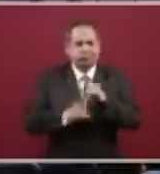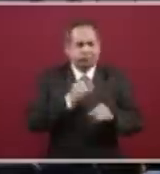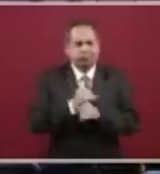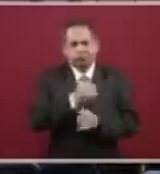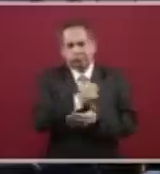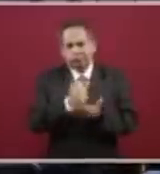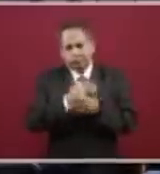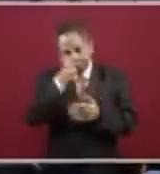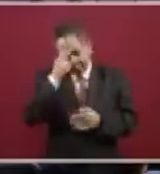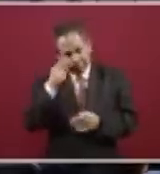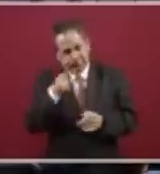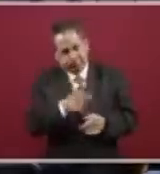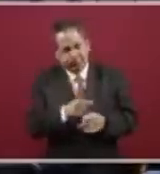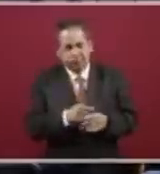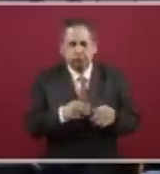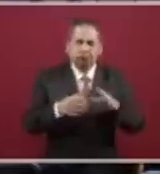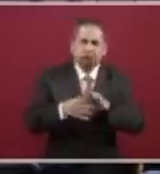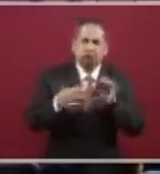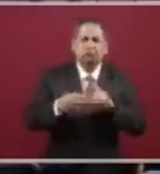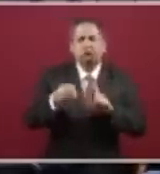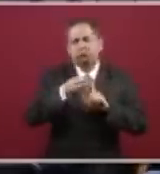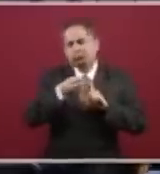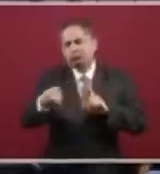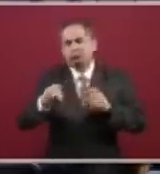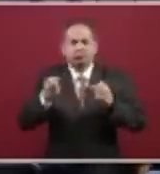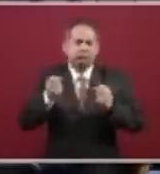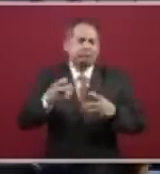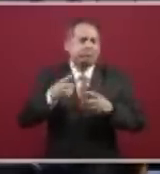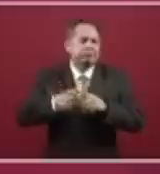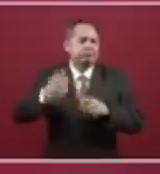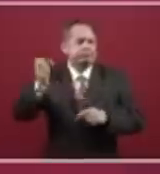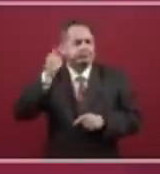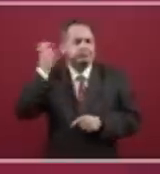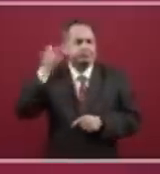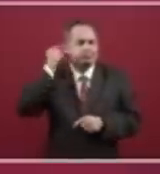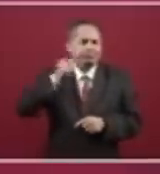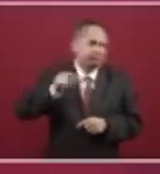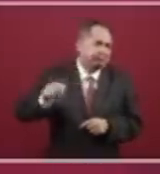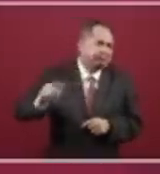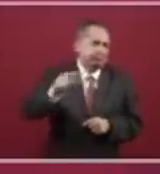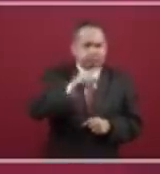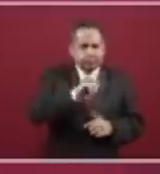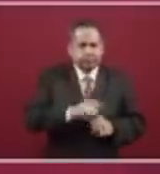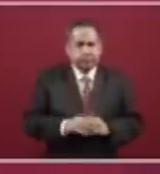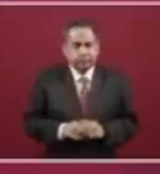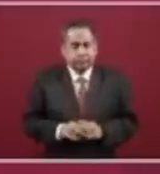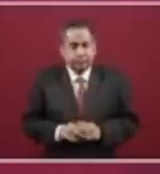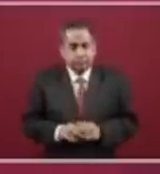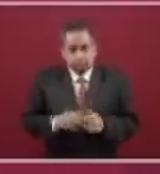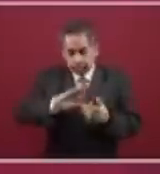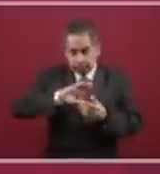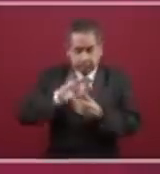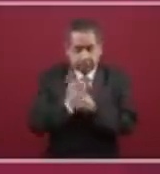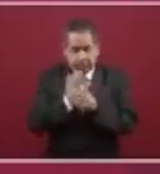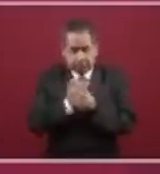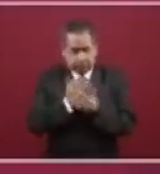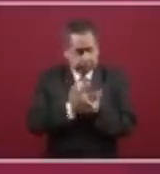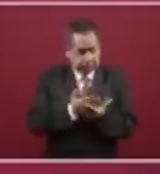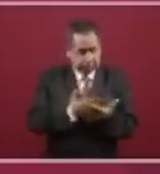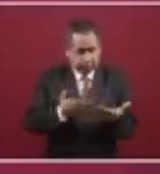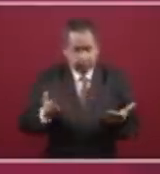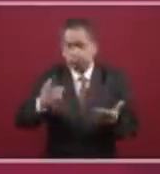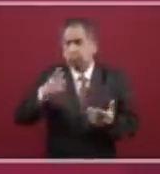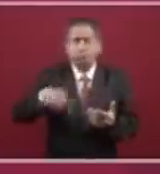de mexico y se organizaron múltiples foros de debate con esta documentación y la